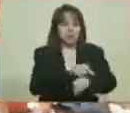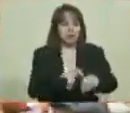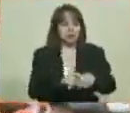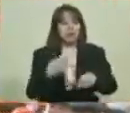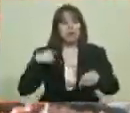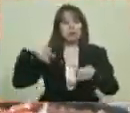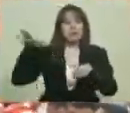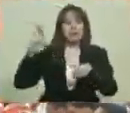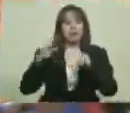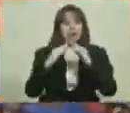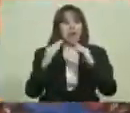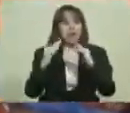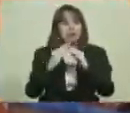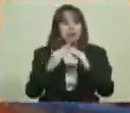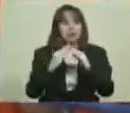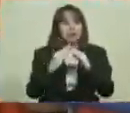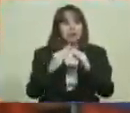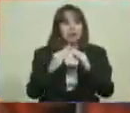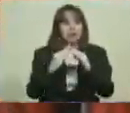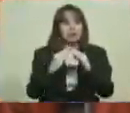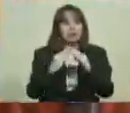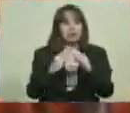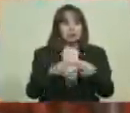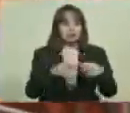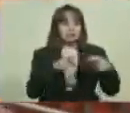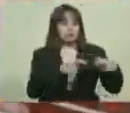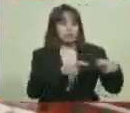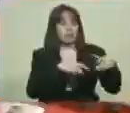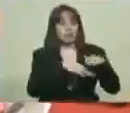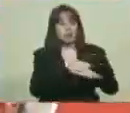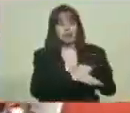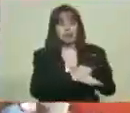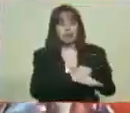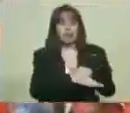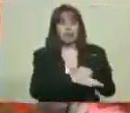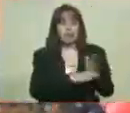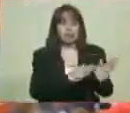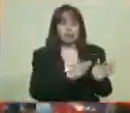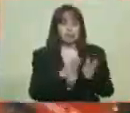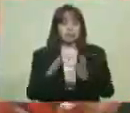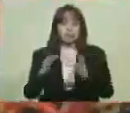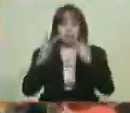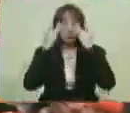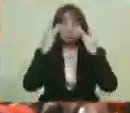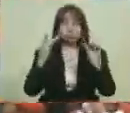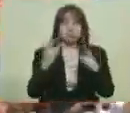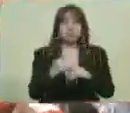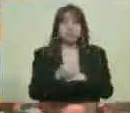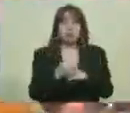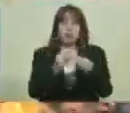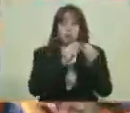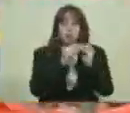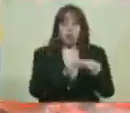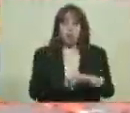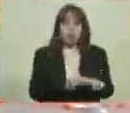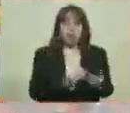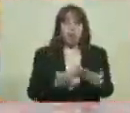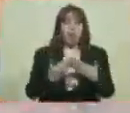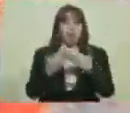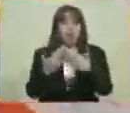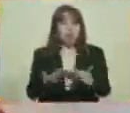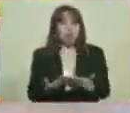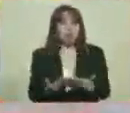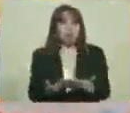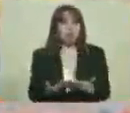casa un reloj de colección que lo mandó a hacer para regalárselo,